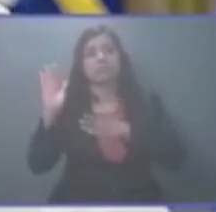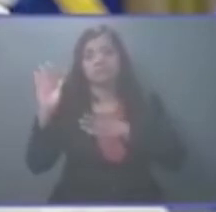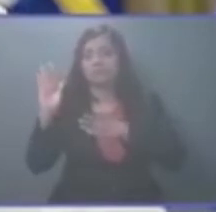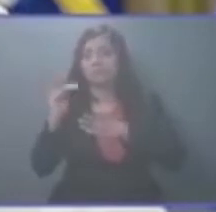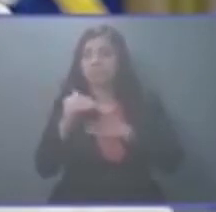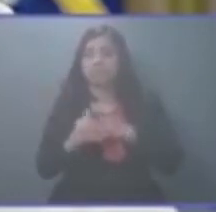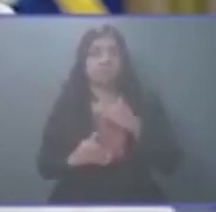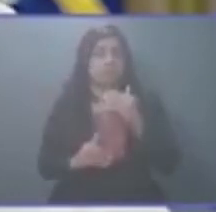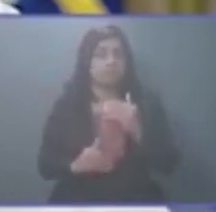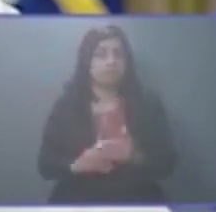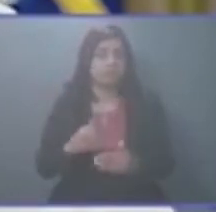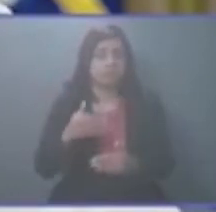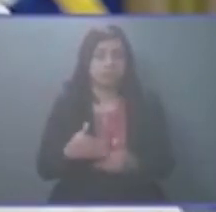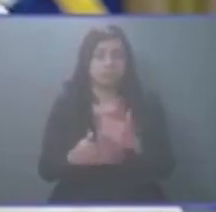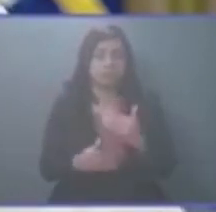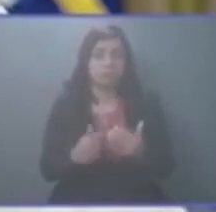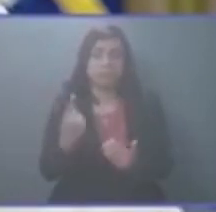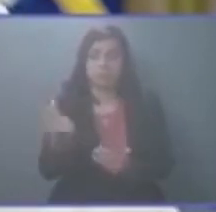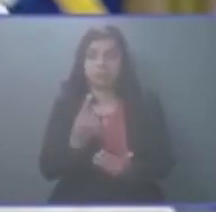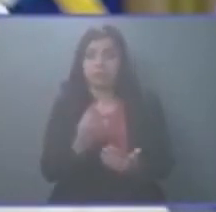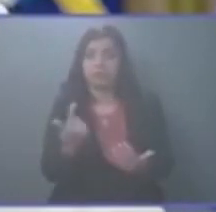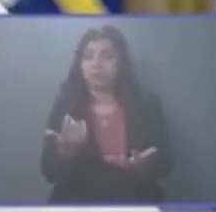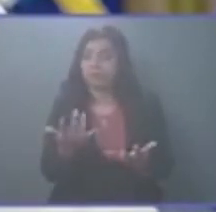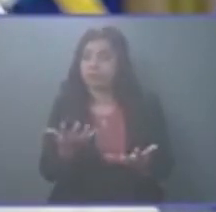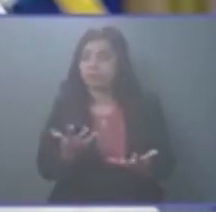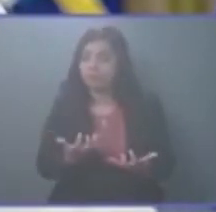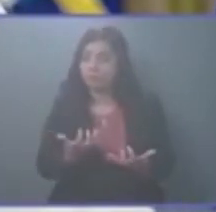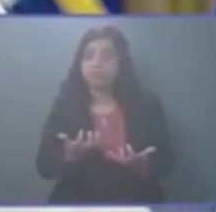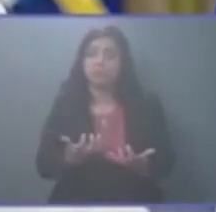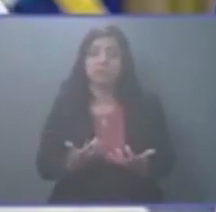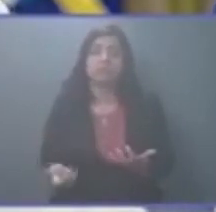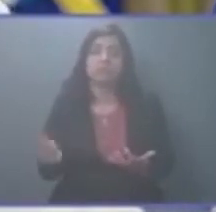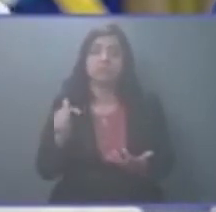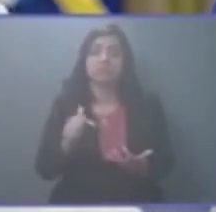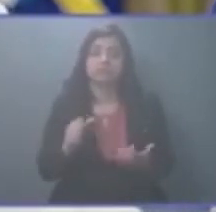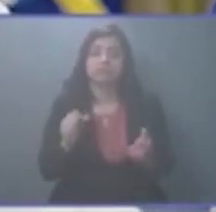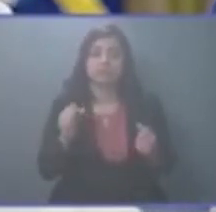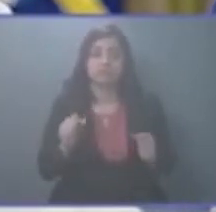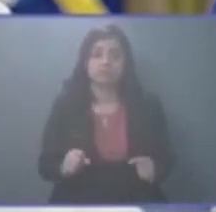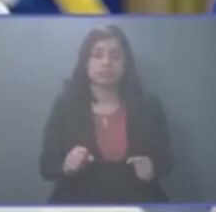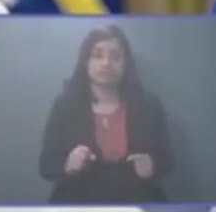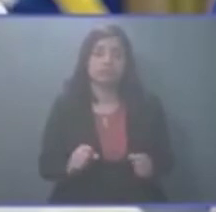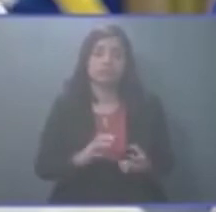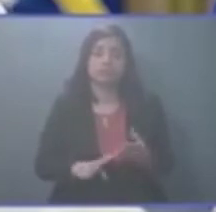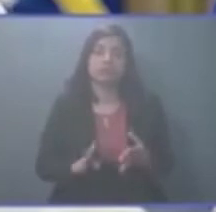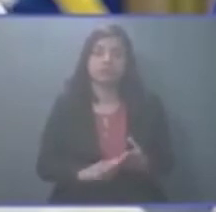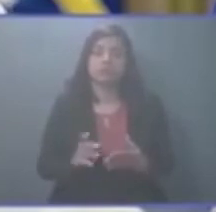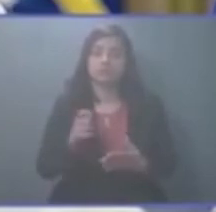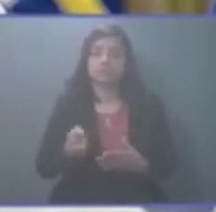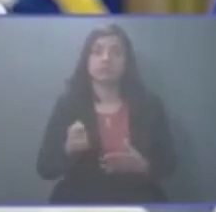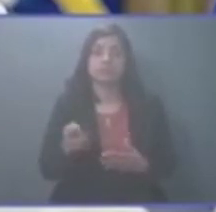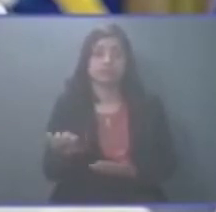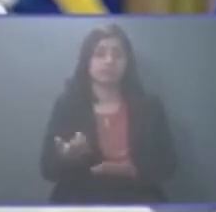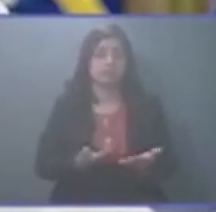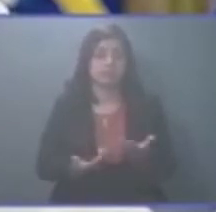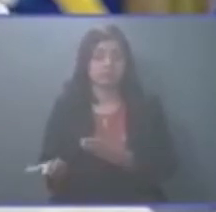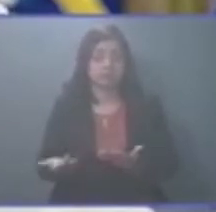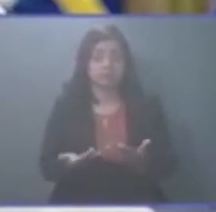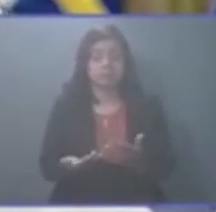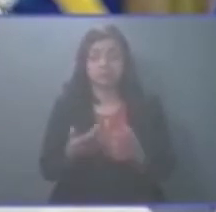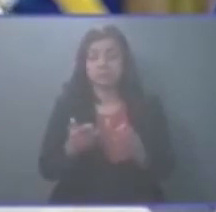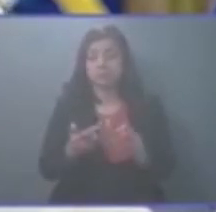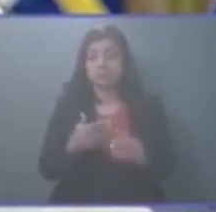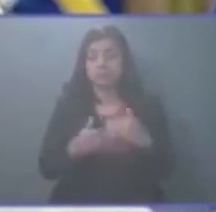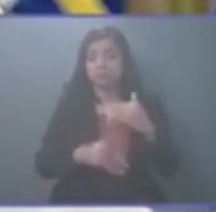proceso alguien pretenda llevarles a que tiendan a pagar por un servicio que va a prestar para la